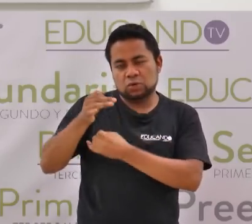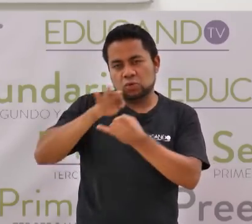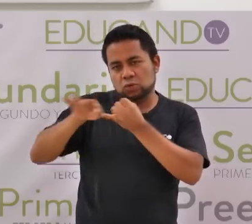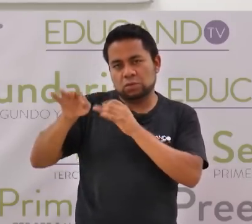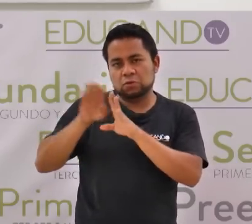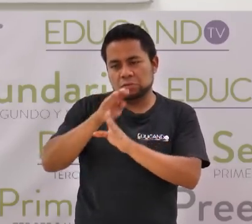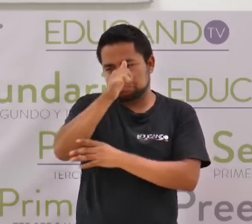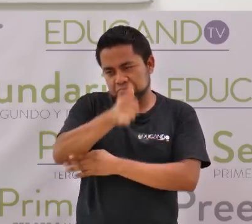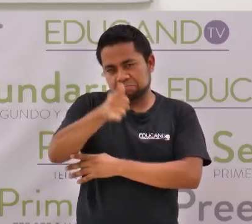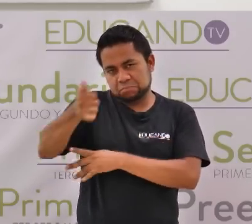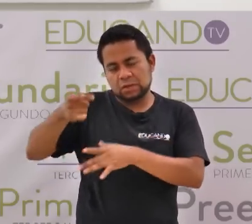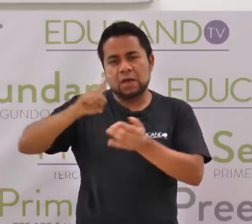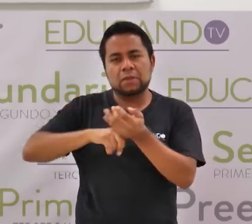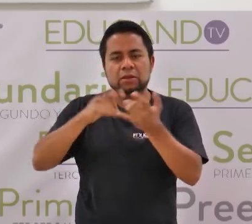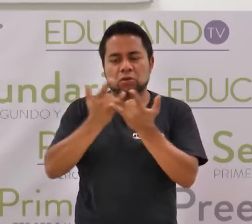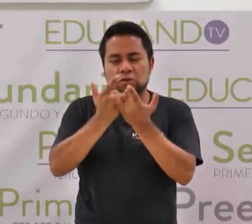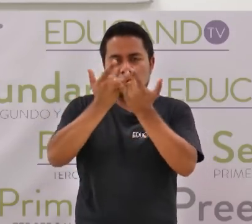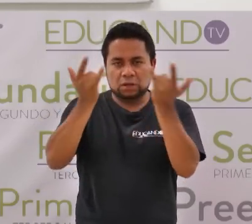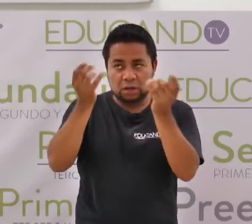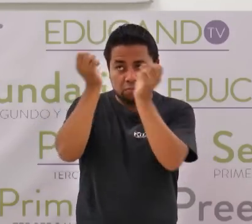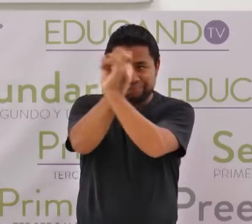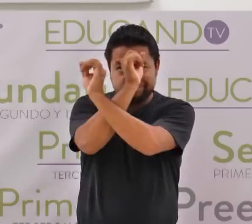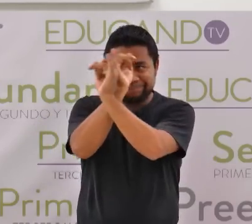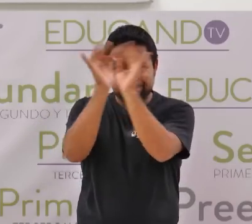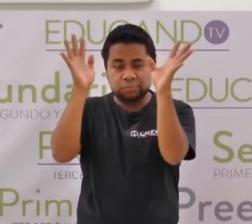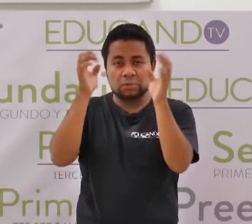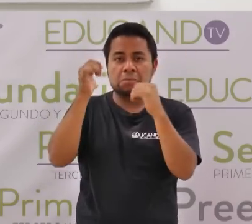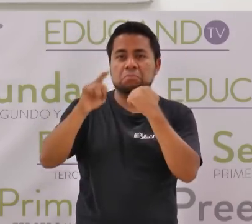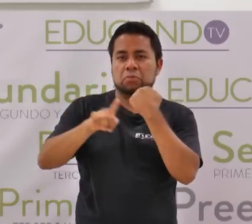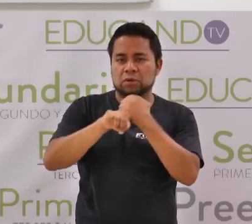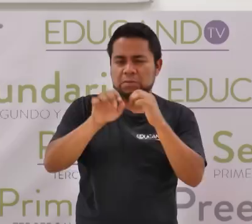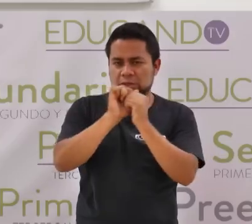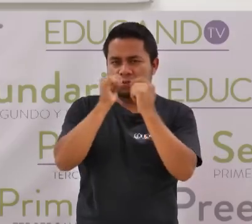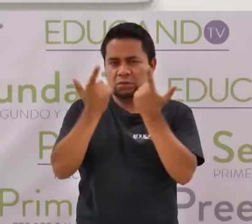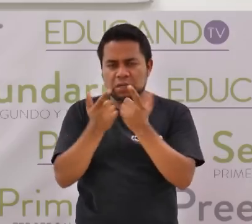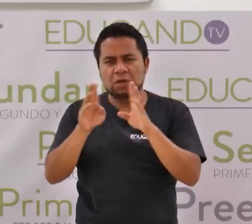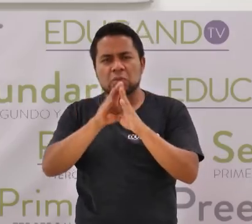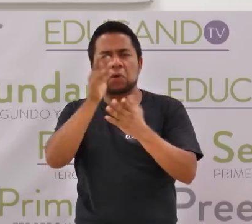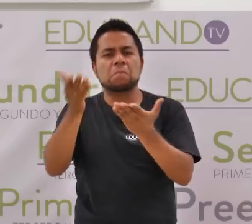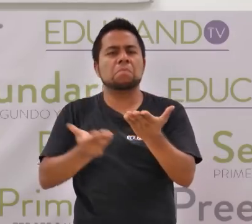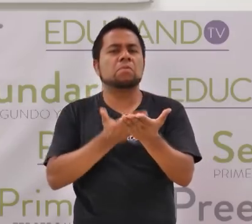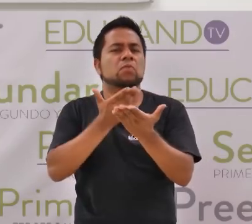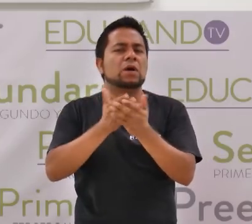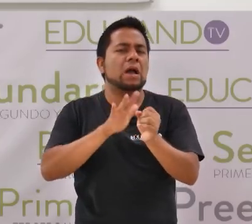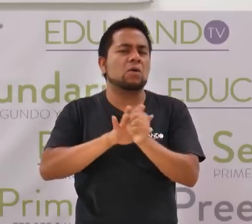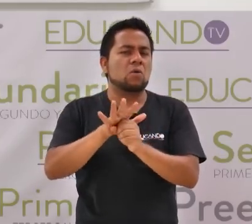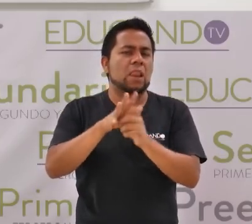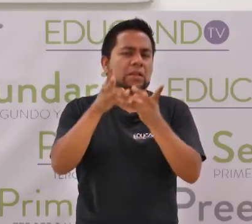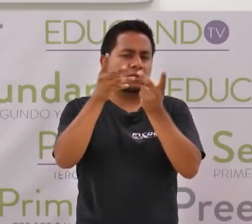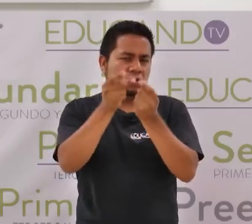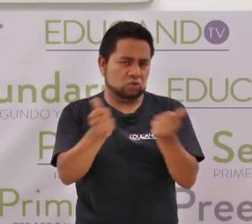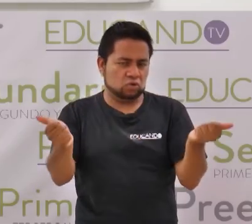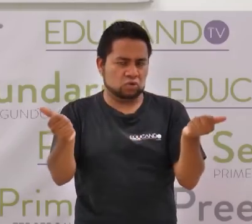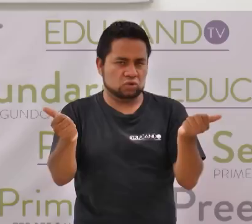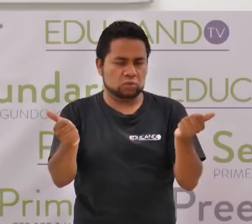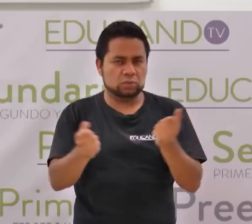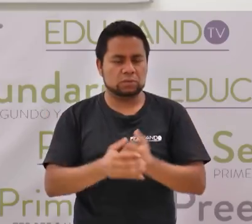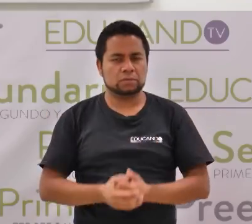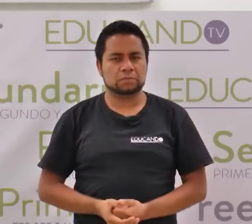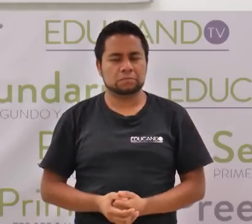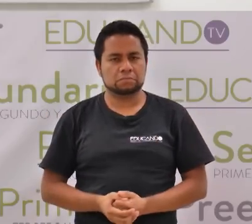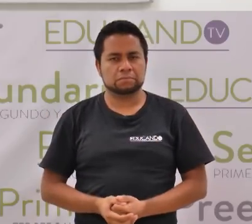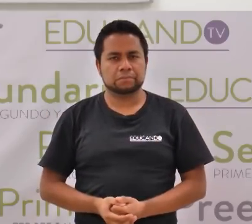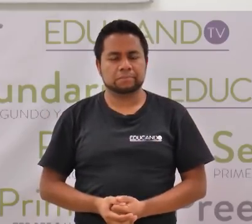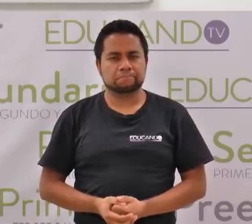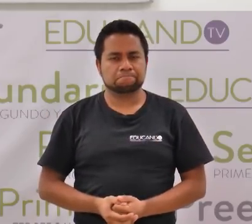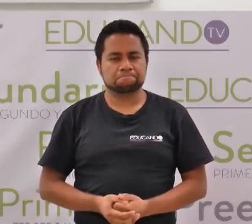que ustedes plasmen en esta historieta un problema social y que propongan una solución. Bien, pero como